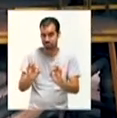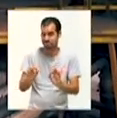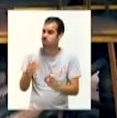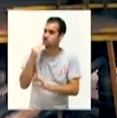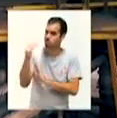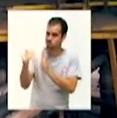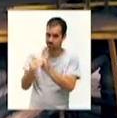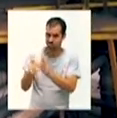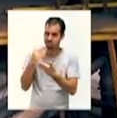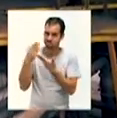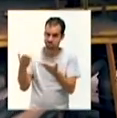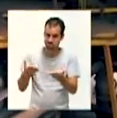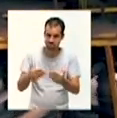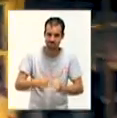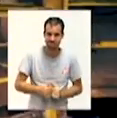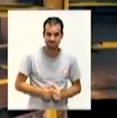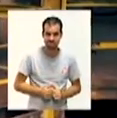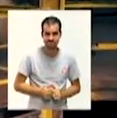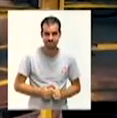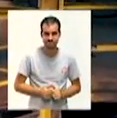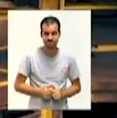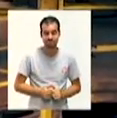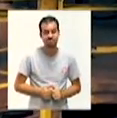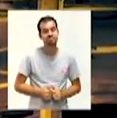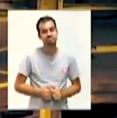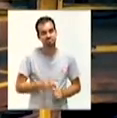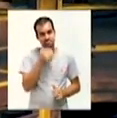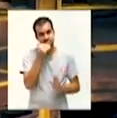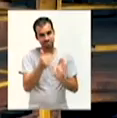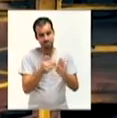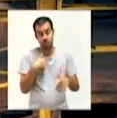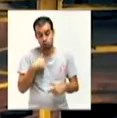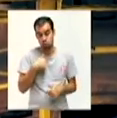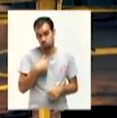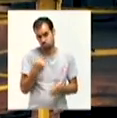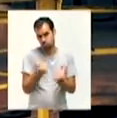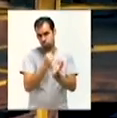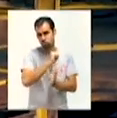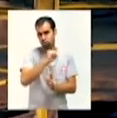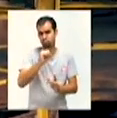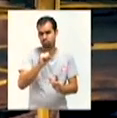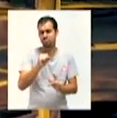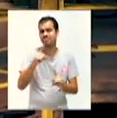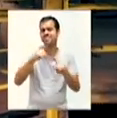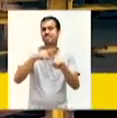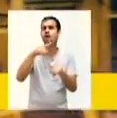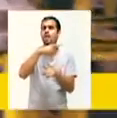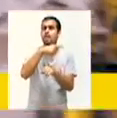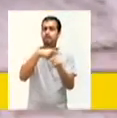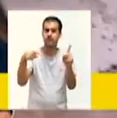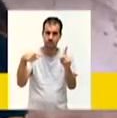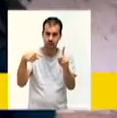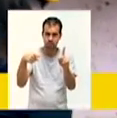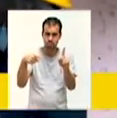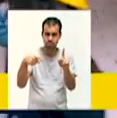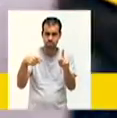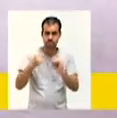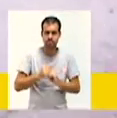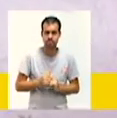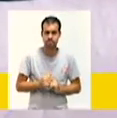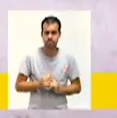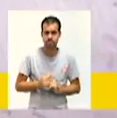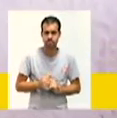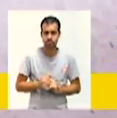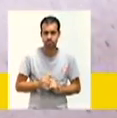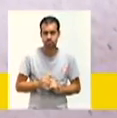México. Muy buenas tardes, Richard. Bienvenido a Jóvenes por la Vida. Soy graduado de Politécnico. Operador de casa de